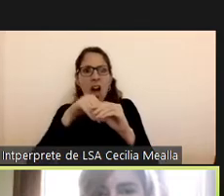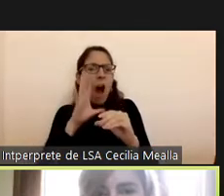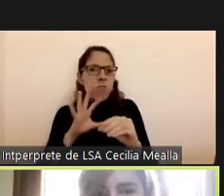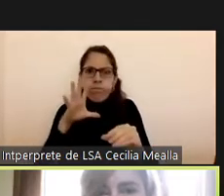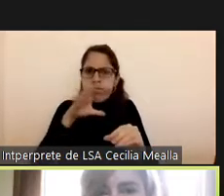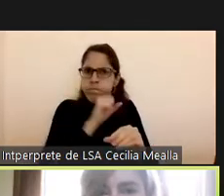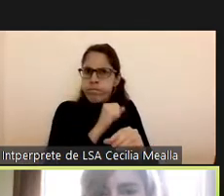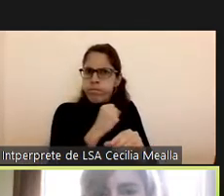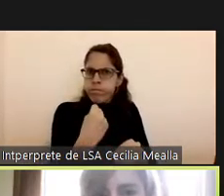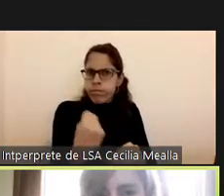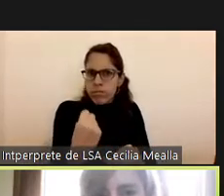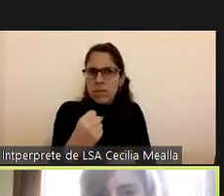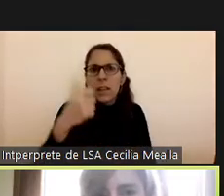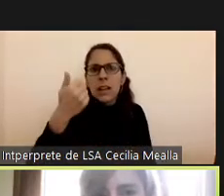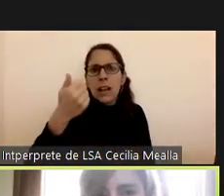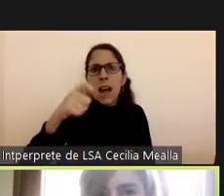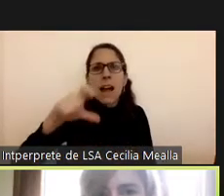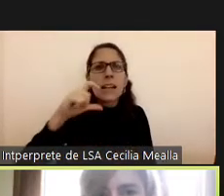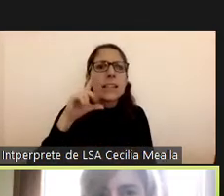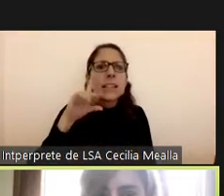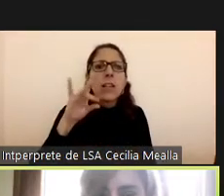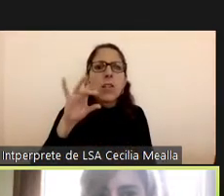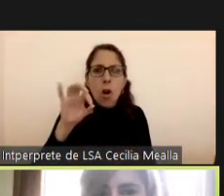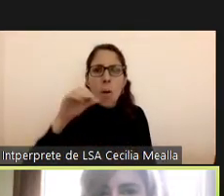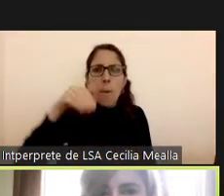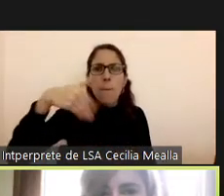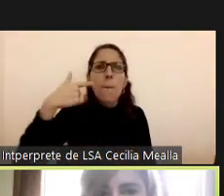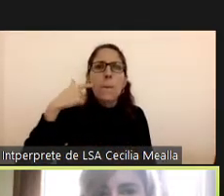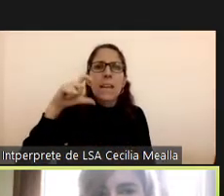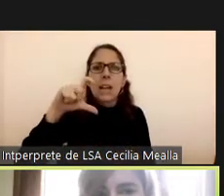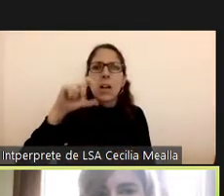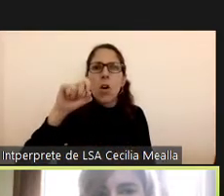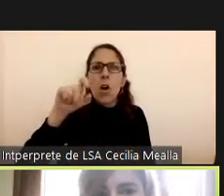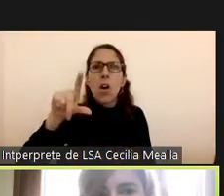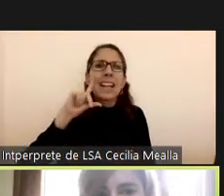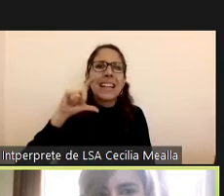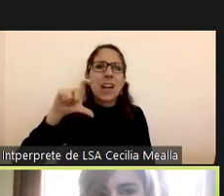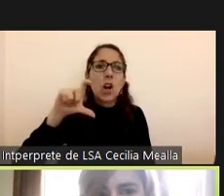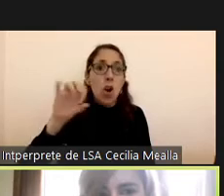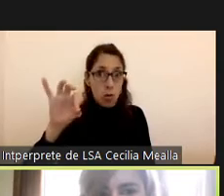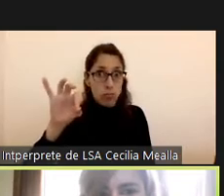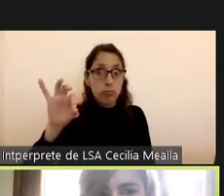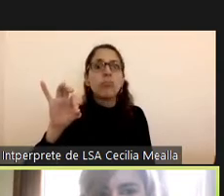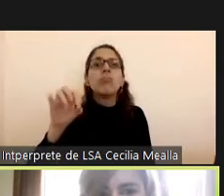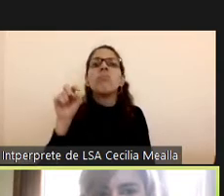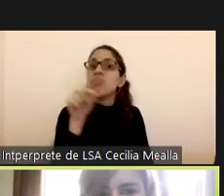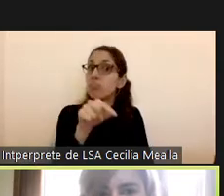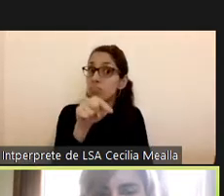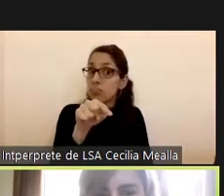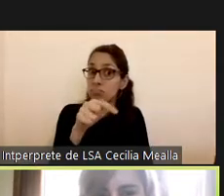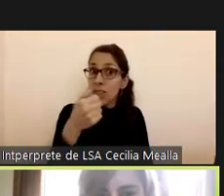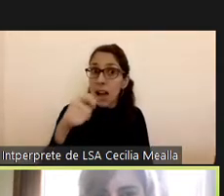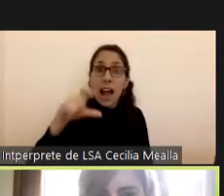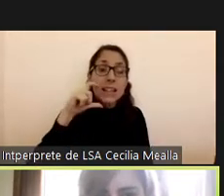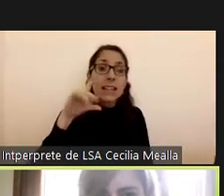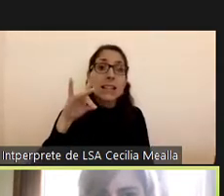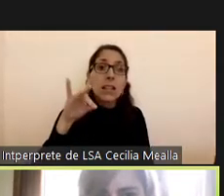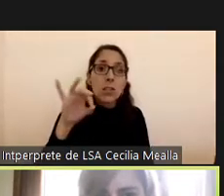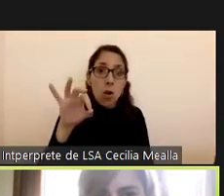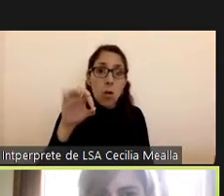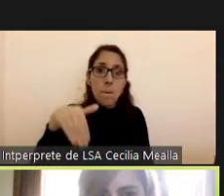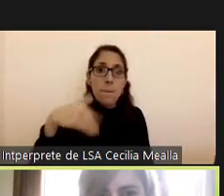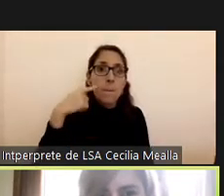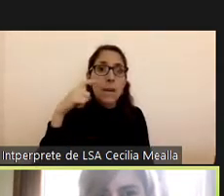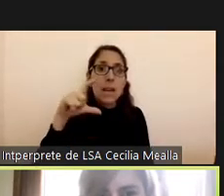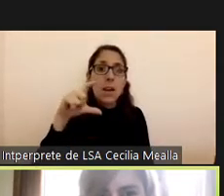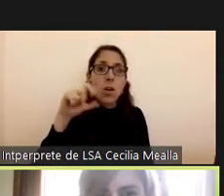ácido micólico, ¿sí? El ácido micólico, que estaría representado